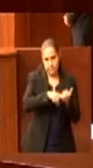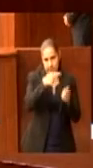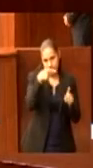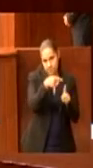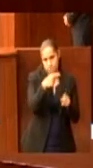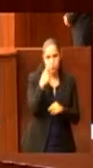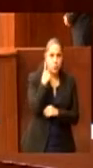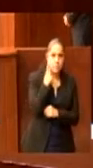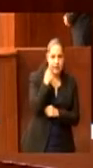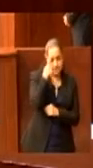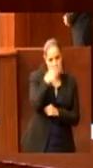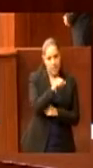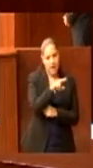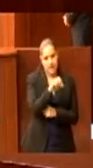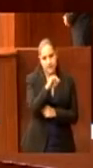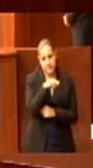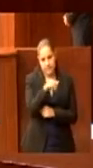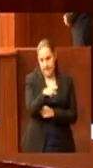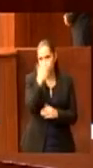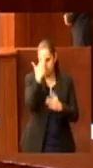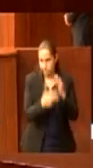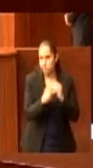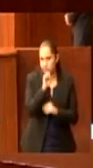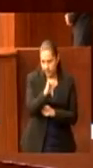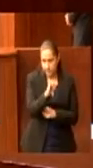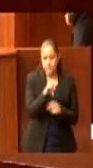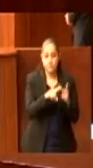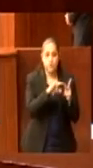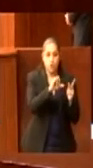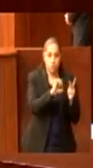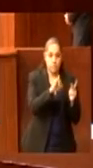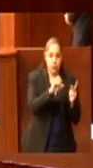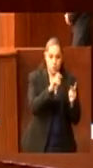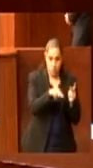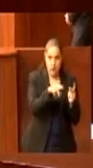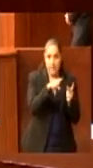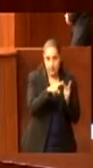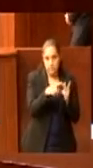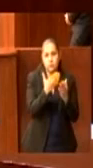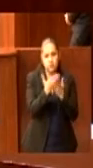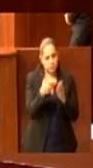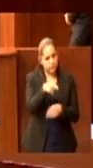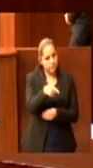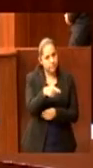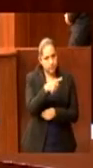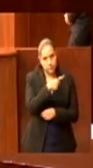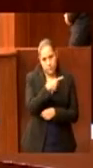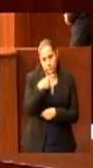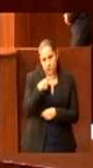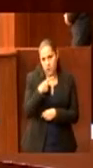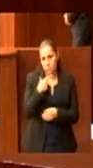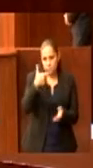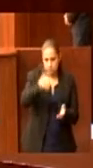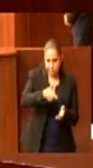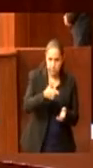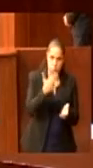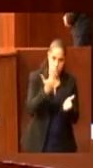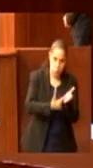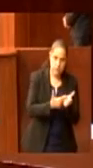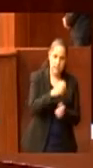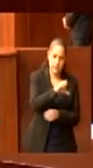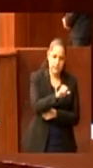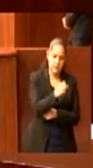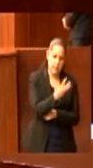rangel 2 josé juan espinosa torres es acreedor a una multa de 63 unidades